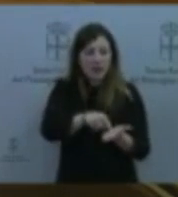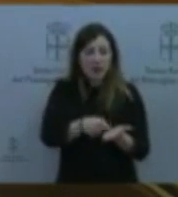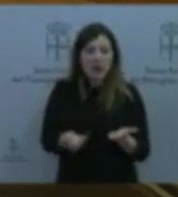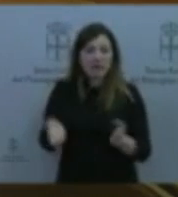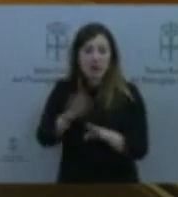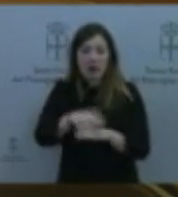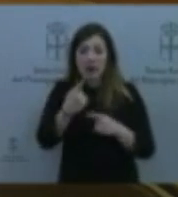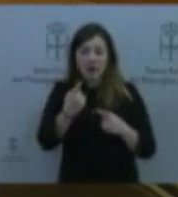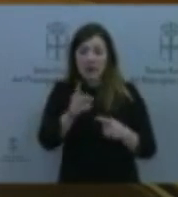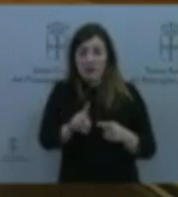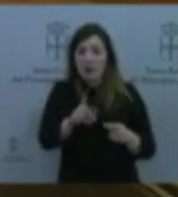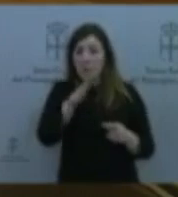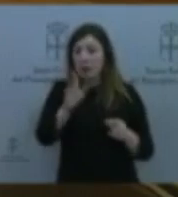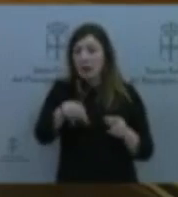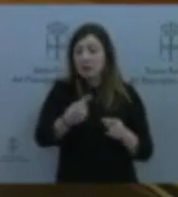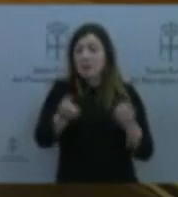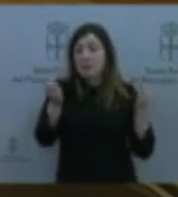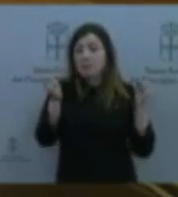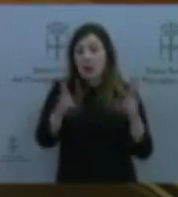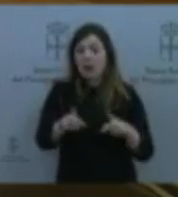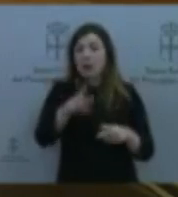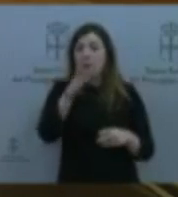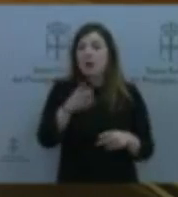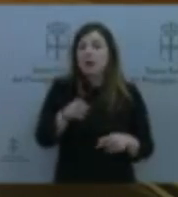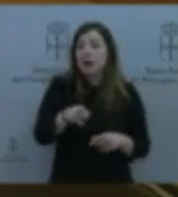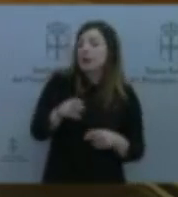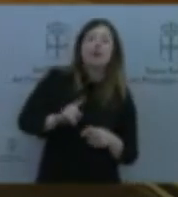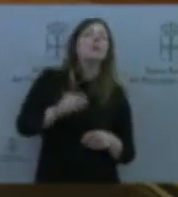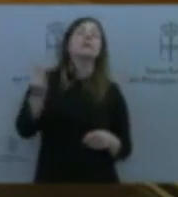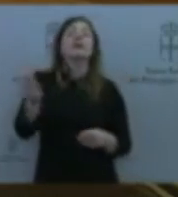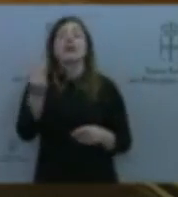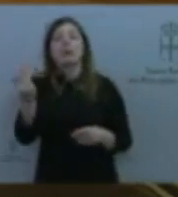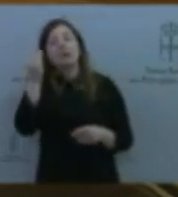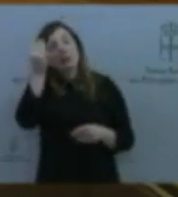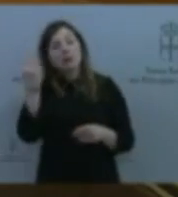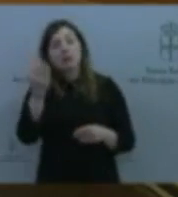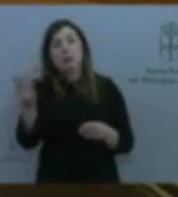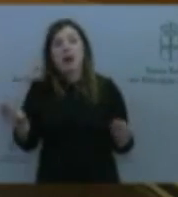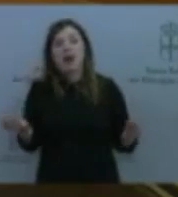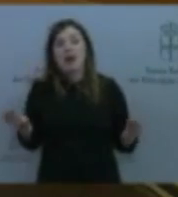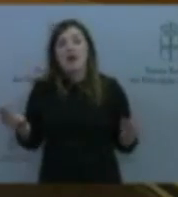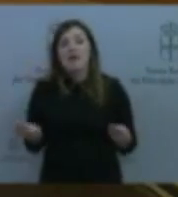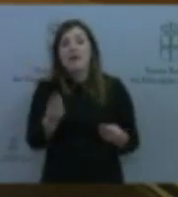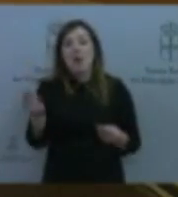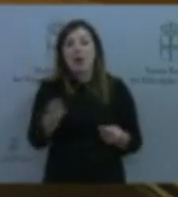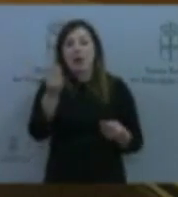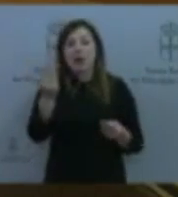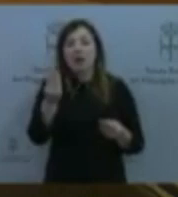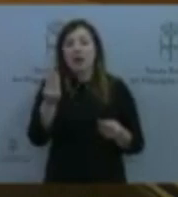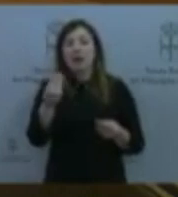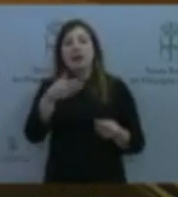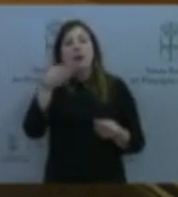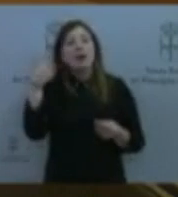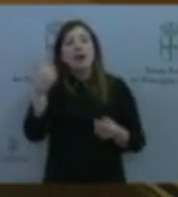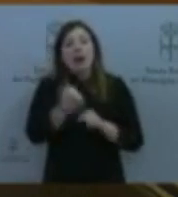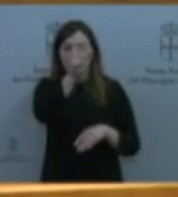eso, creemos que debiera favorecer la evolución y adaptación de estándares de funciones y dignidad laboral, porque eso además llega a ganar en